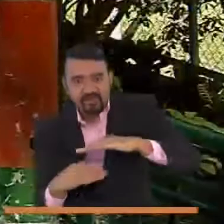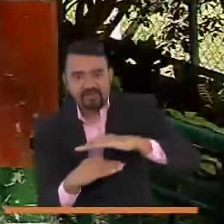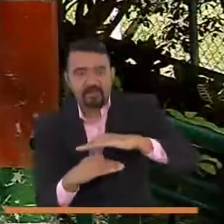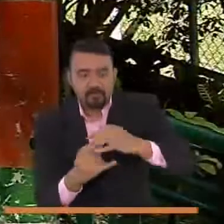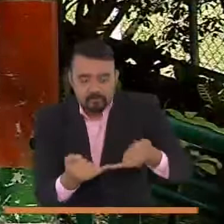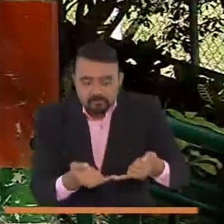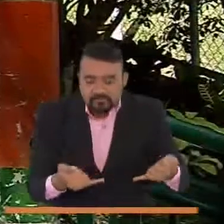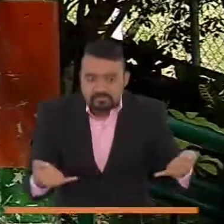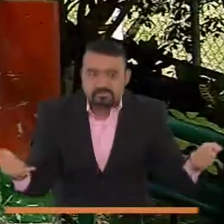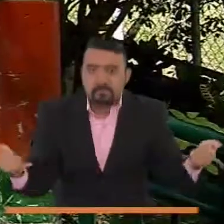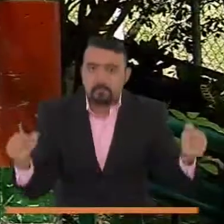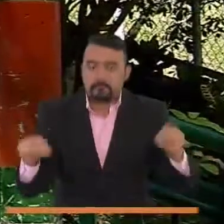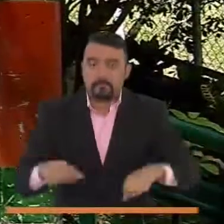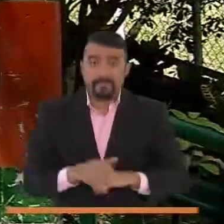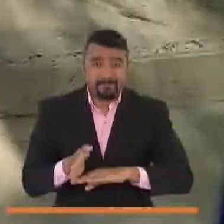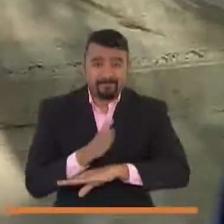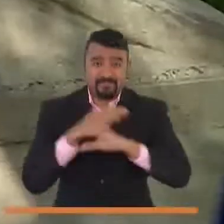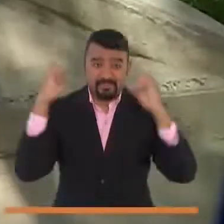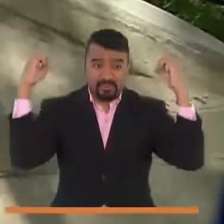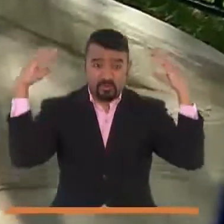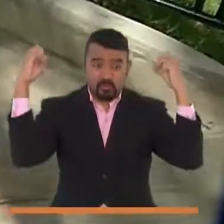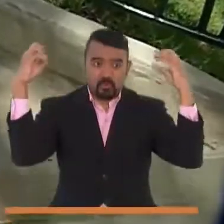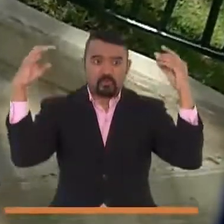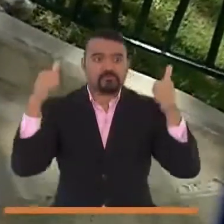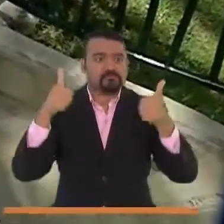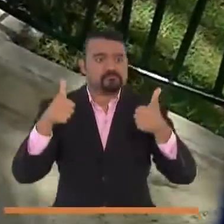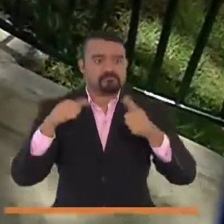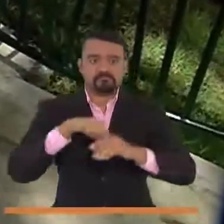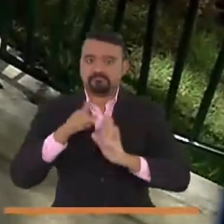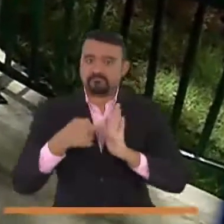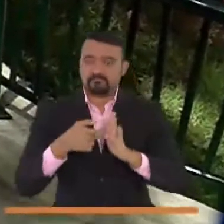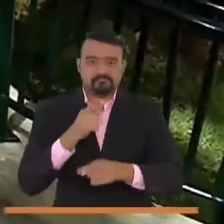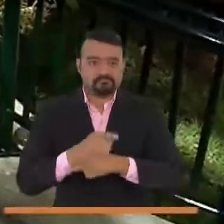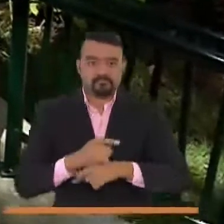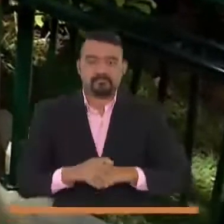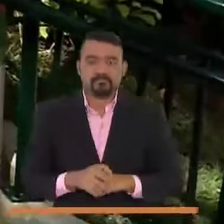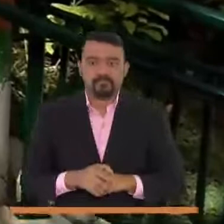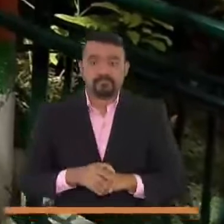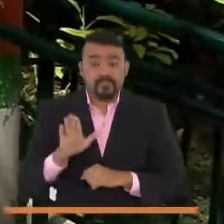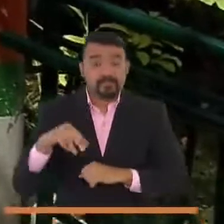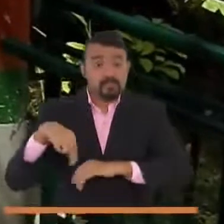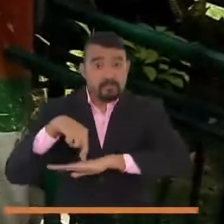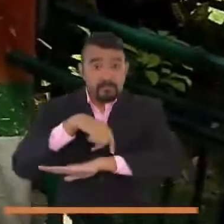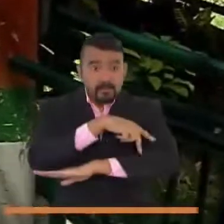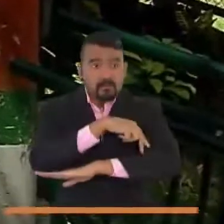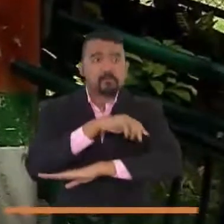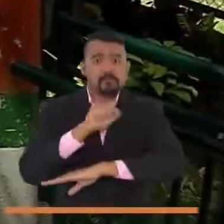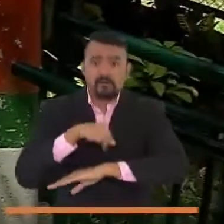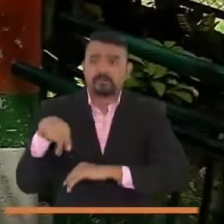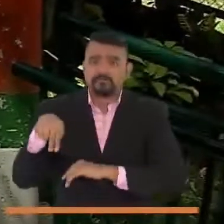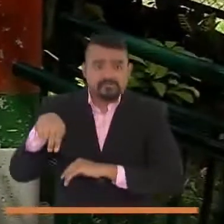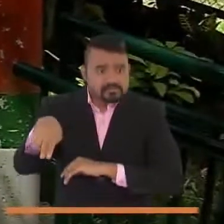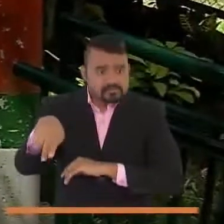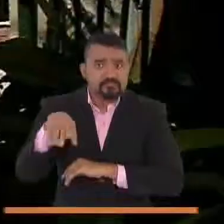no contaba con una buena iluminación y en estos momentos estamos entregando a la comunidad una red peatonal que cumpla con las condiciones de